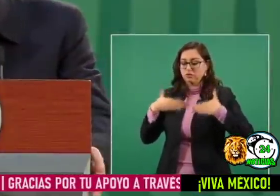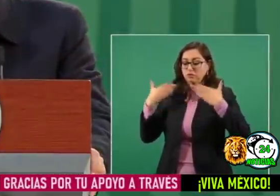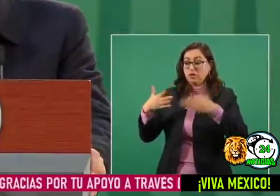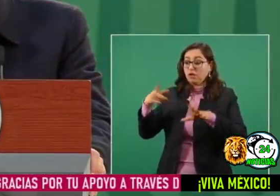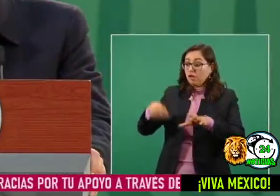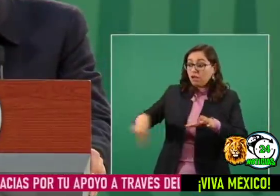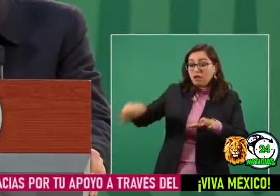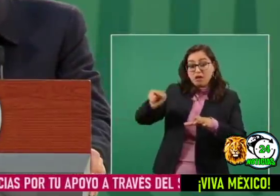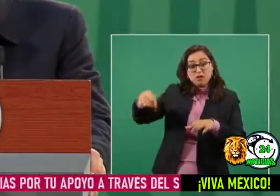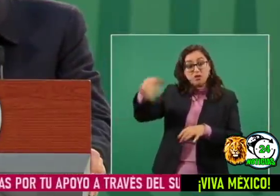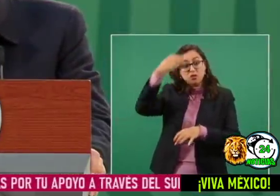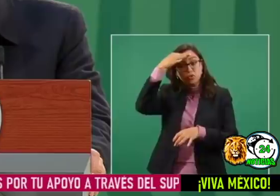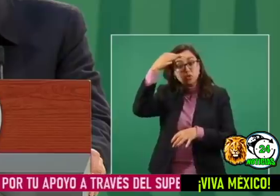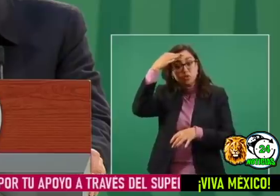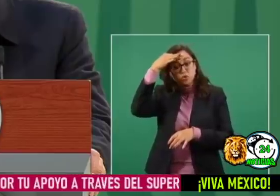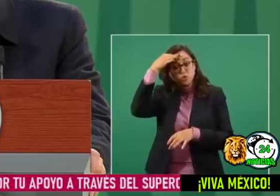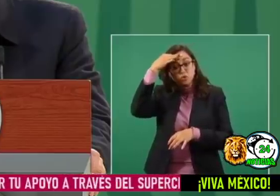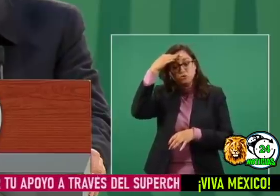tonto,